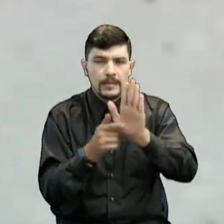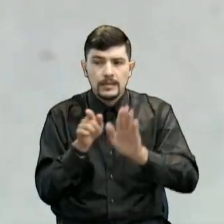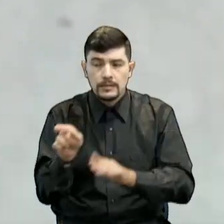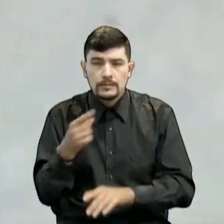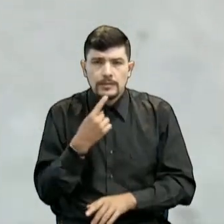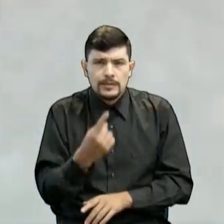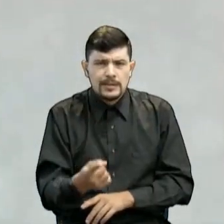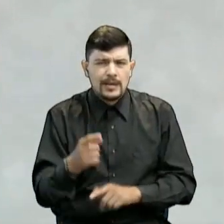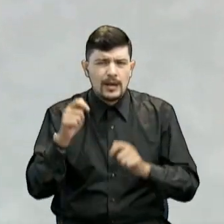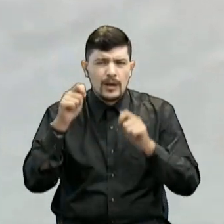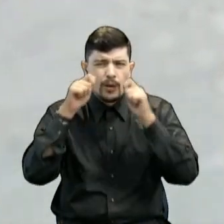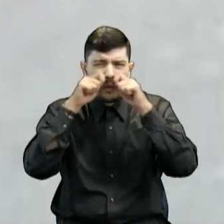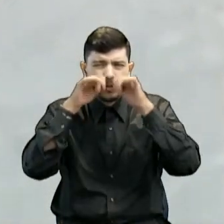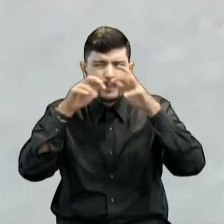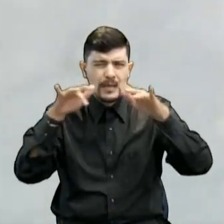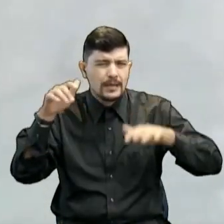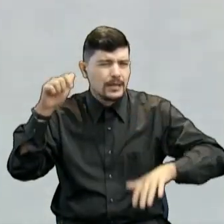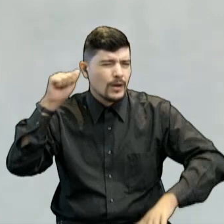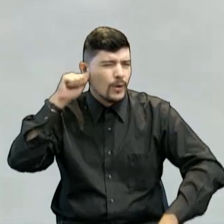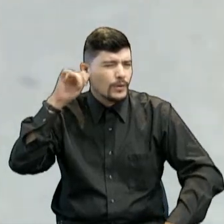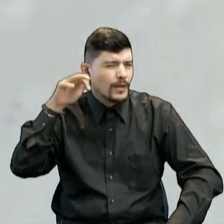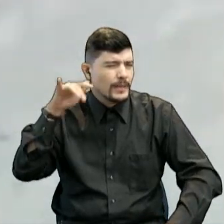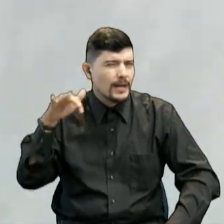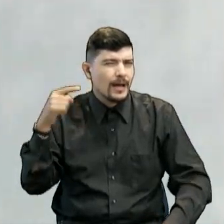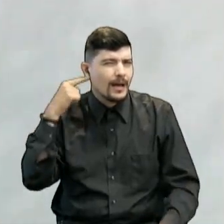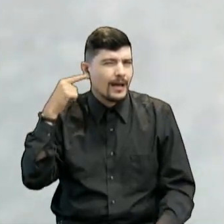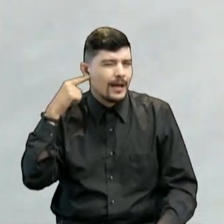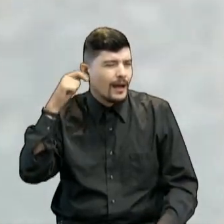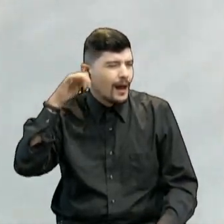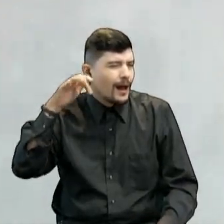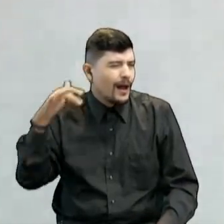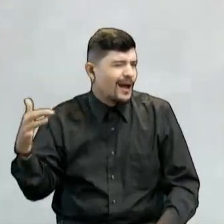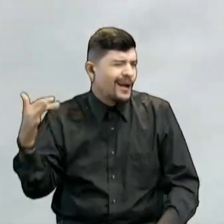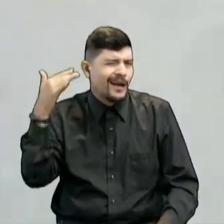contaminación auditiva en este municipio metropolitano es constante.